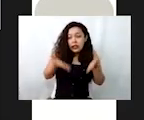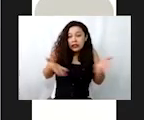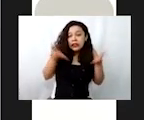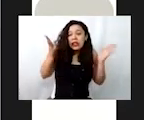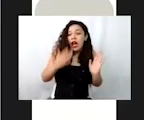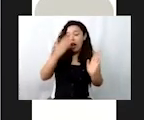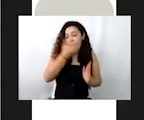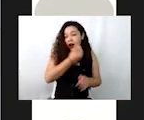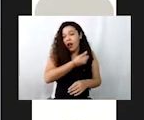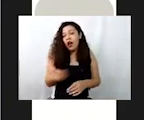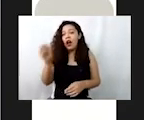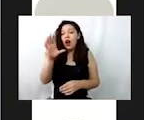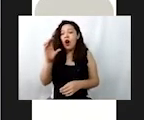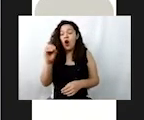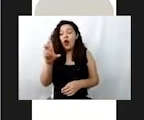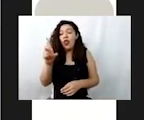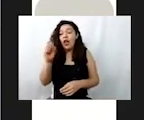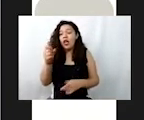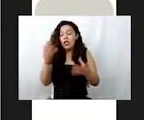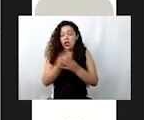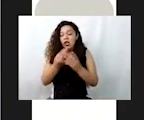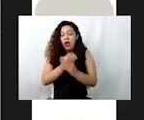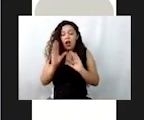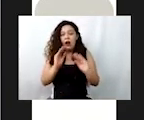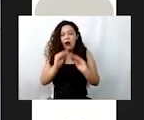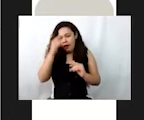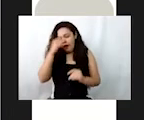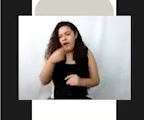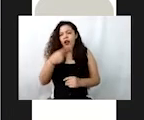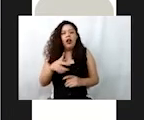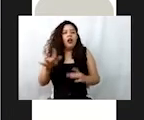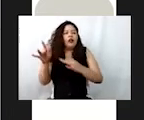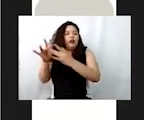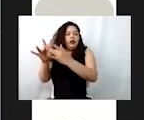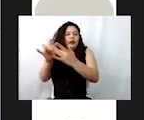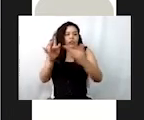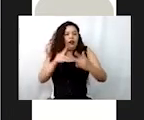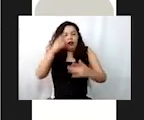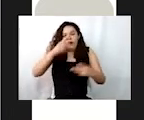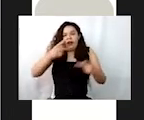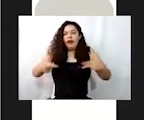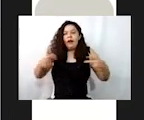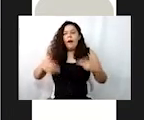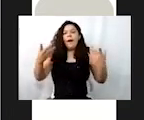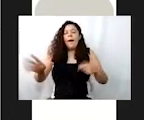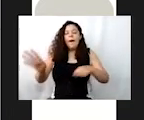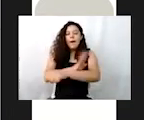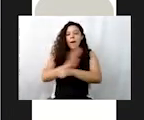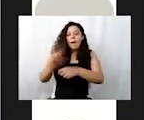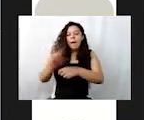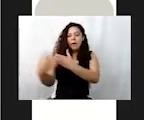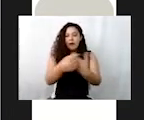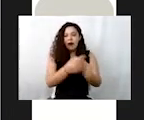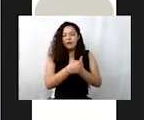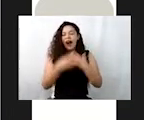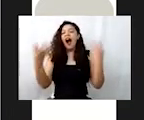en ODS, construyendo también dentro de su red de personas que son beneficiarias un impulso hacia